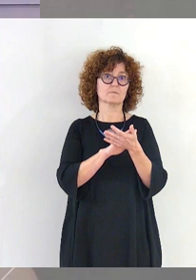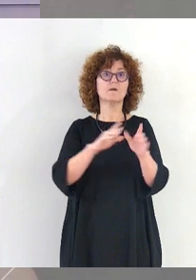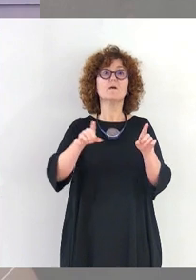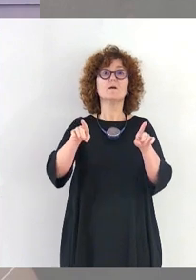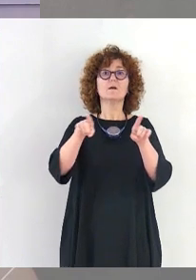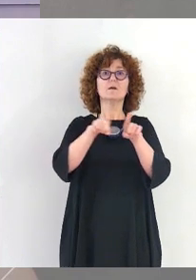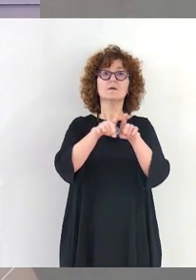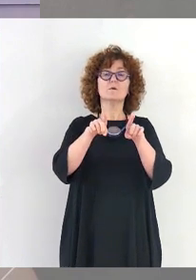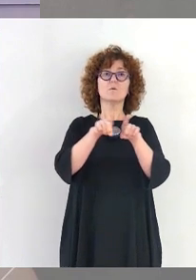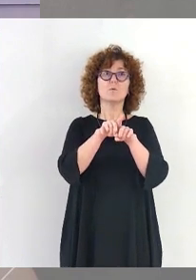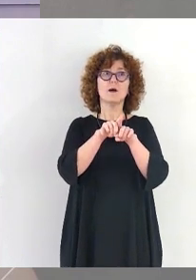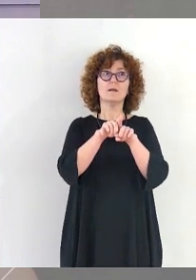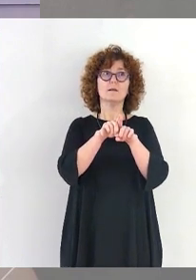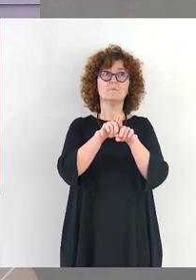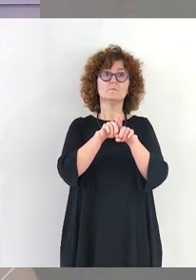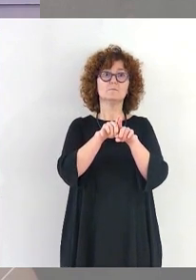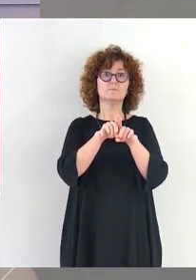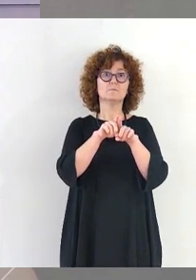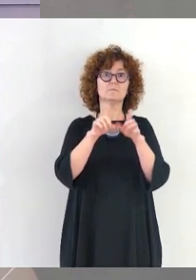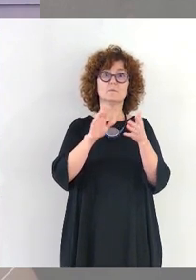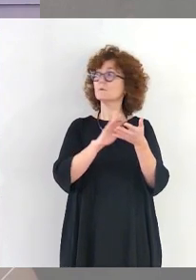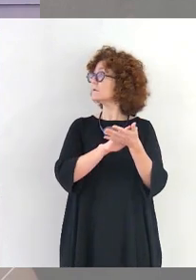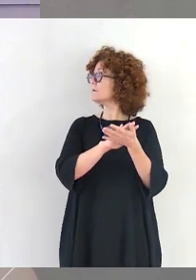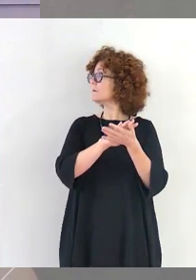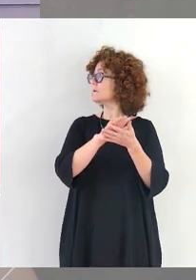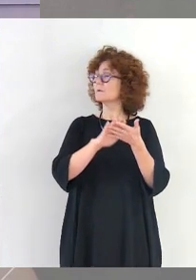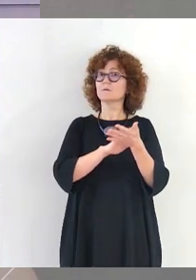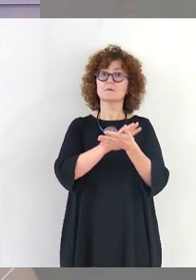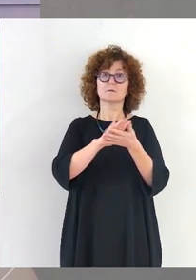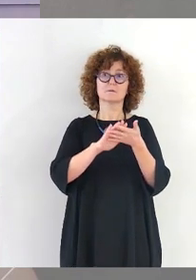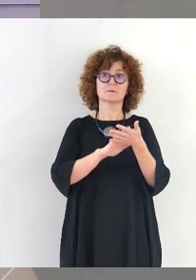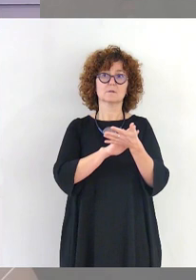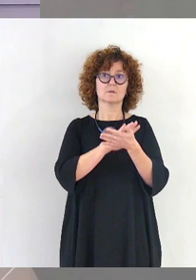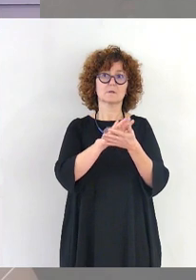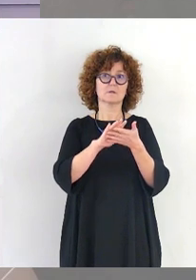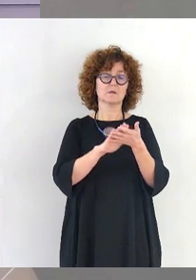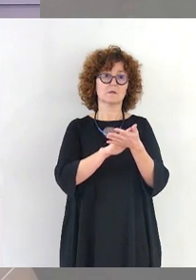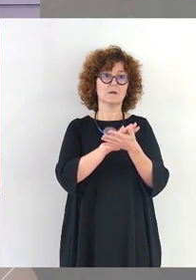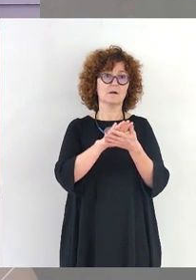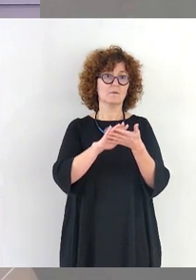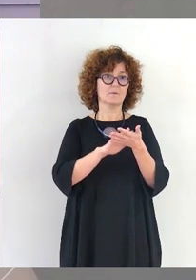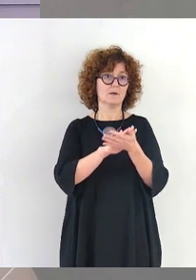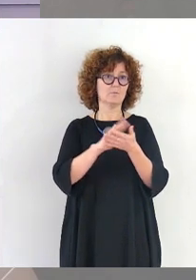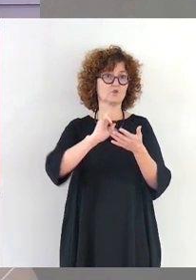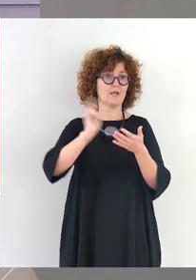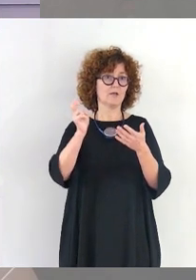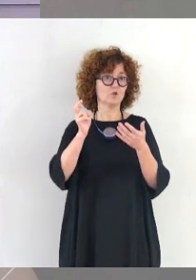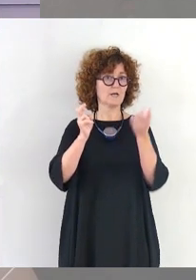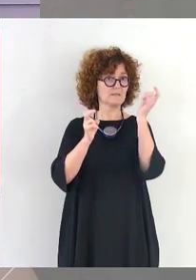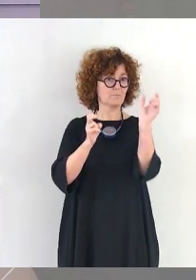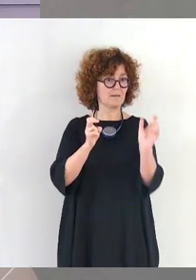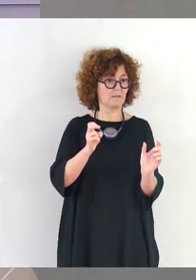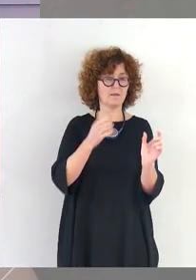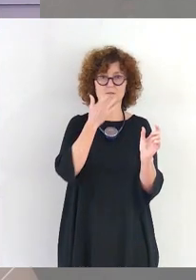otras partidas de las cosas que son necesarias para la vida y decimos vamos a ver